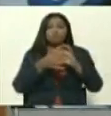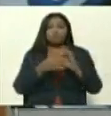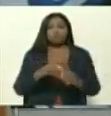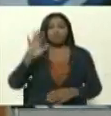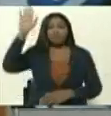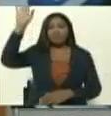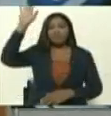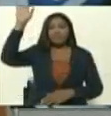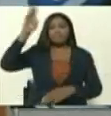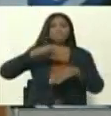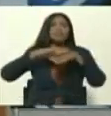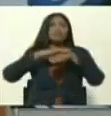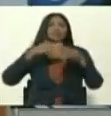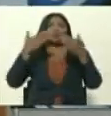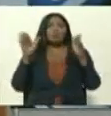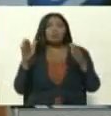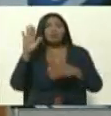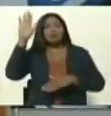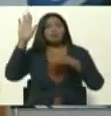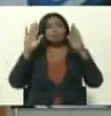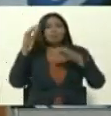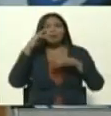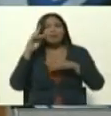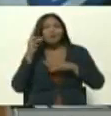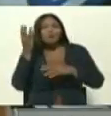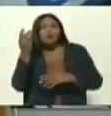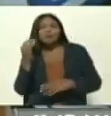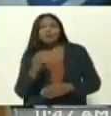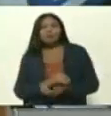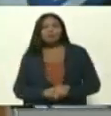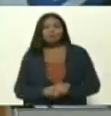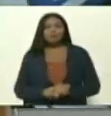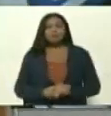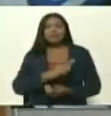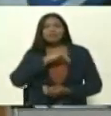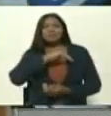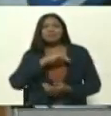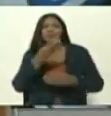A ver. Ah, muy bien. ¿Del CICPC?